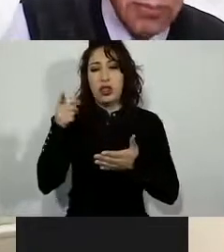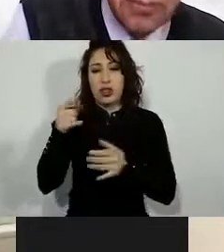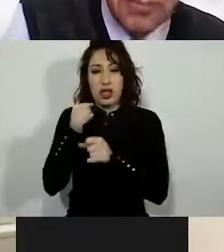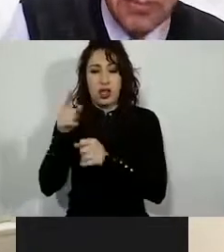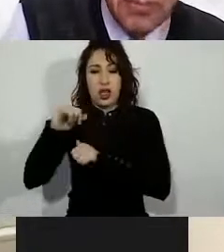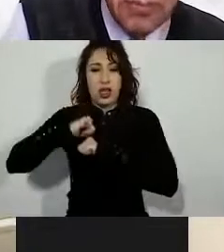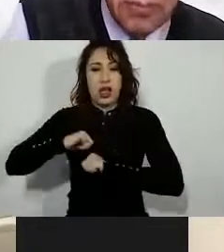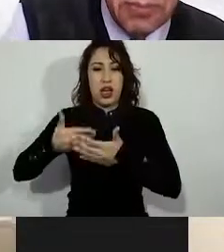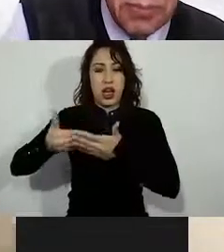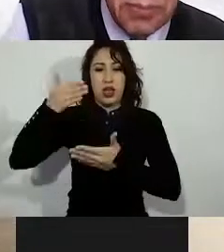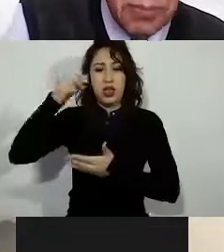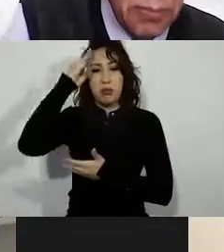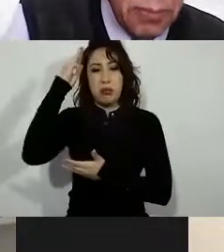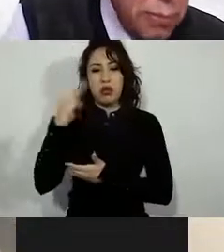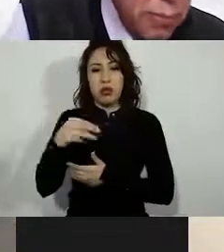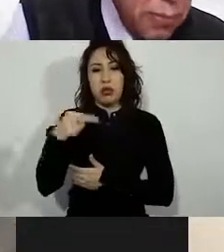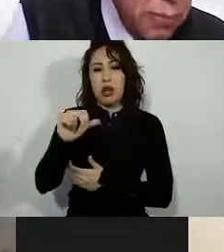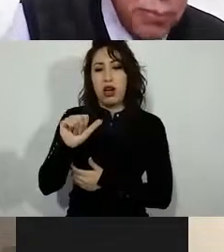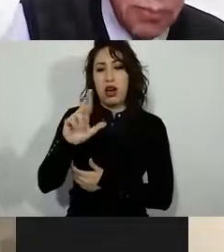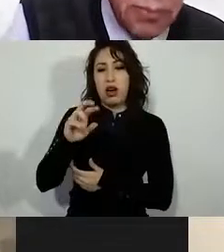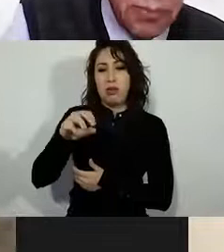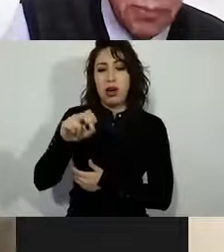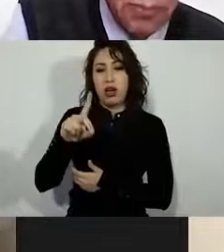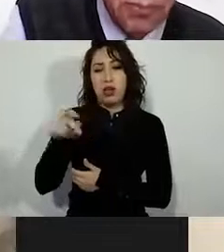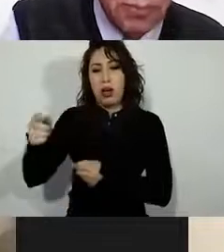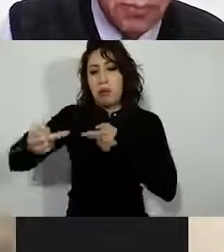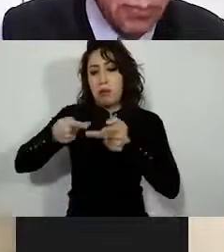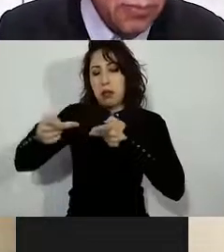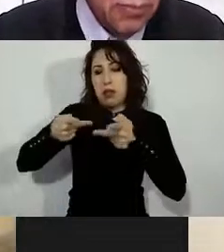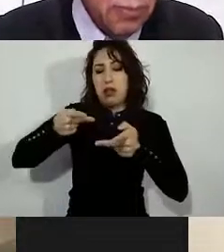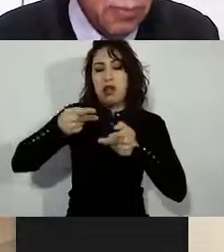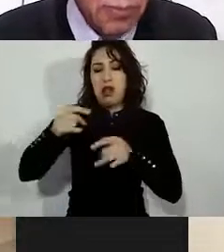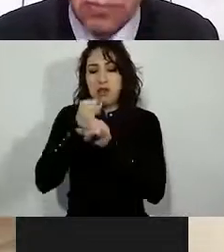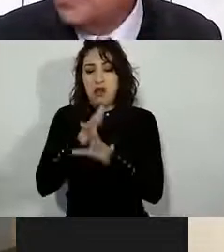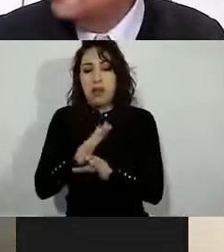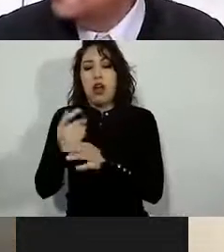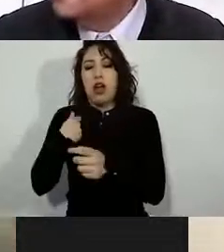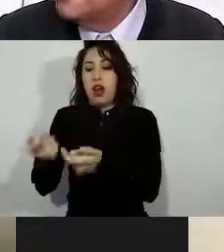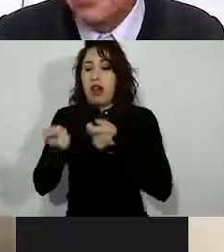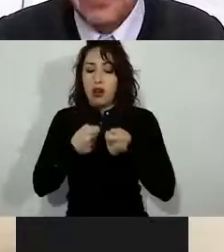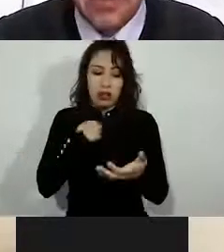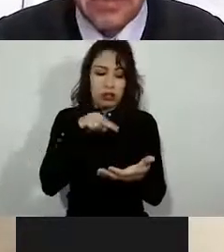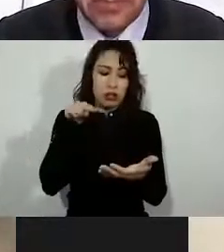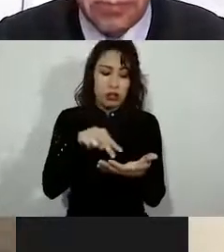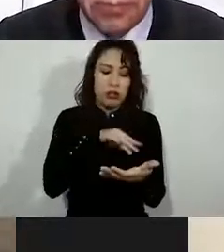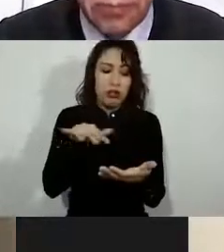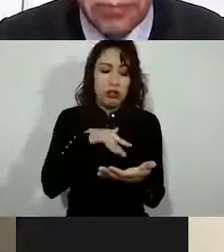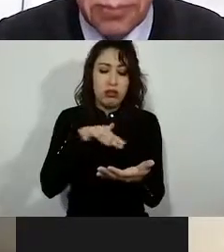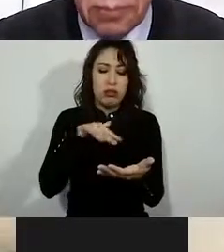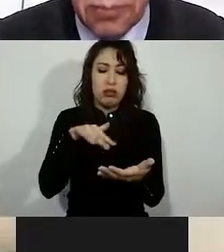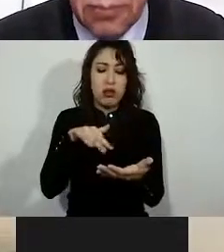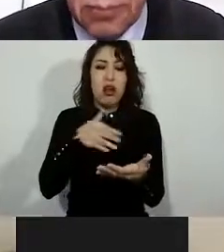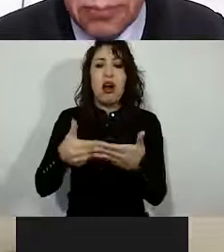maestro Armando López Fernández, que era el tesorero anterior, y fue el informe que se les hizo